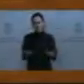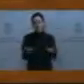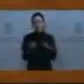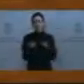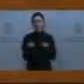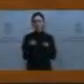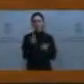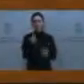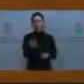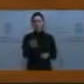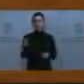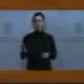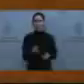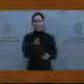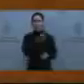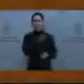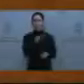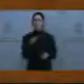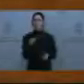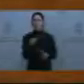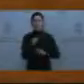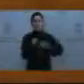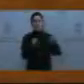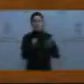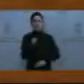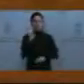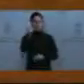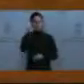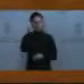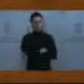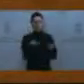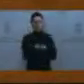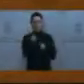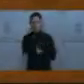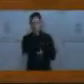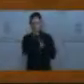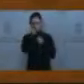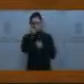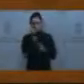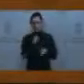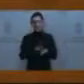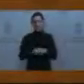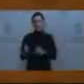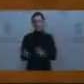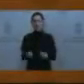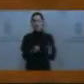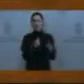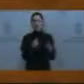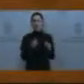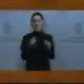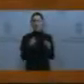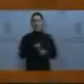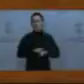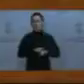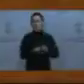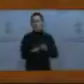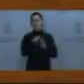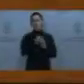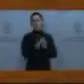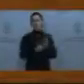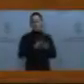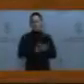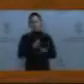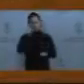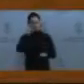comunidades autónomas. Pero en ningún momento parece plantear ya lo que es el detalle de cada uno de los aspectos que han de ser tenidos en cuenta a la hora